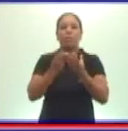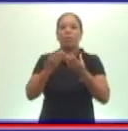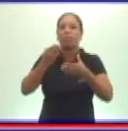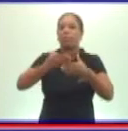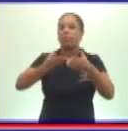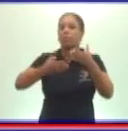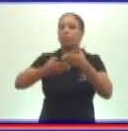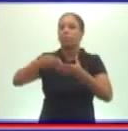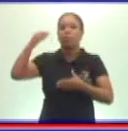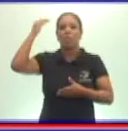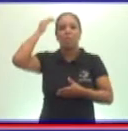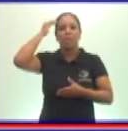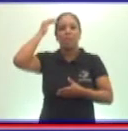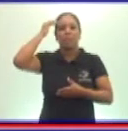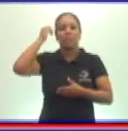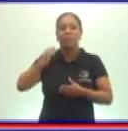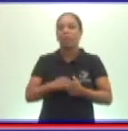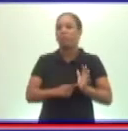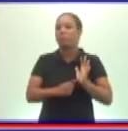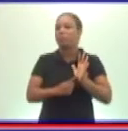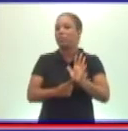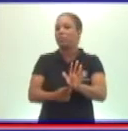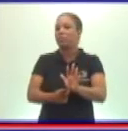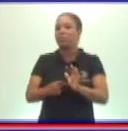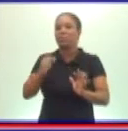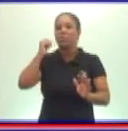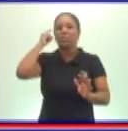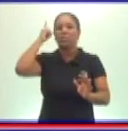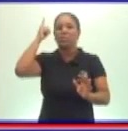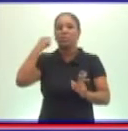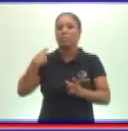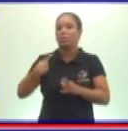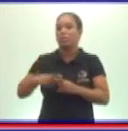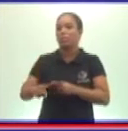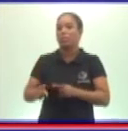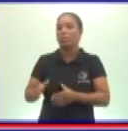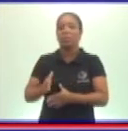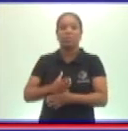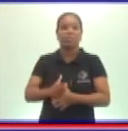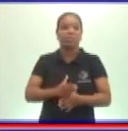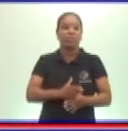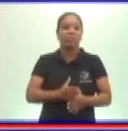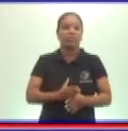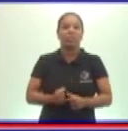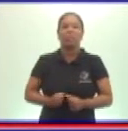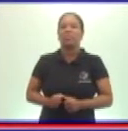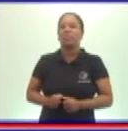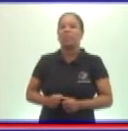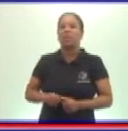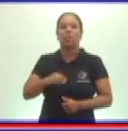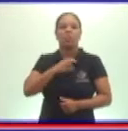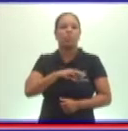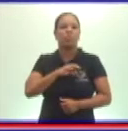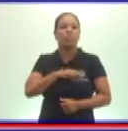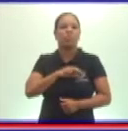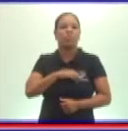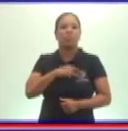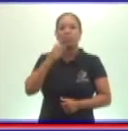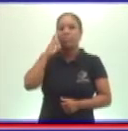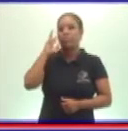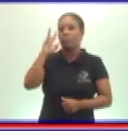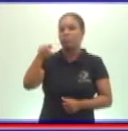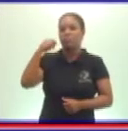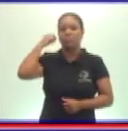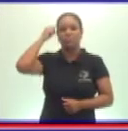son representación intelectual de un objeto, diferenciándolo pues de lo sentido, lo percibido, lo imaginado o lo